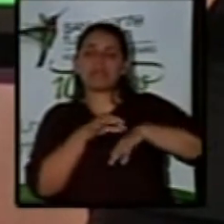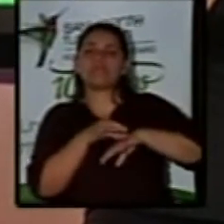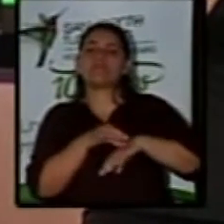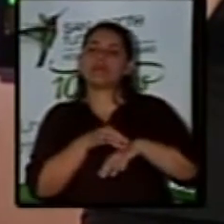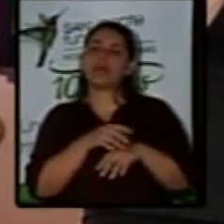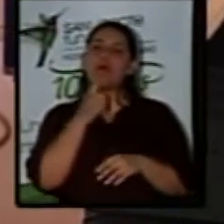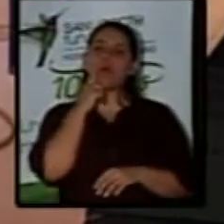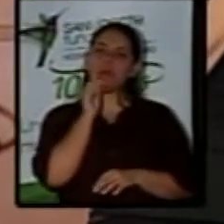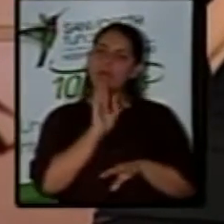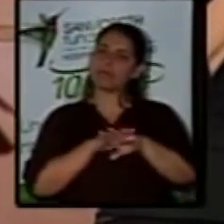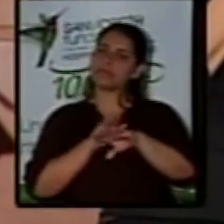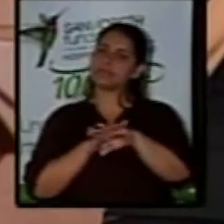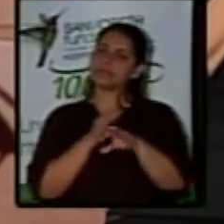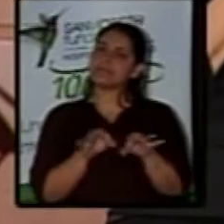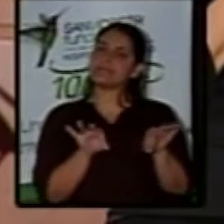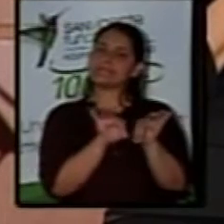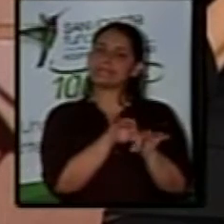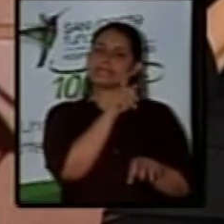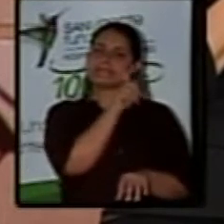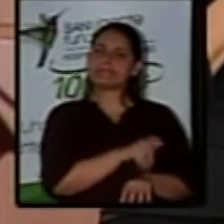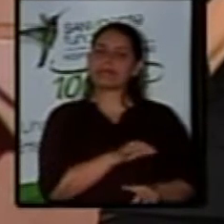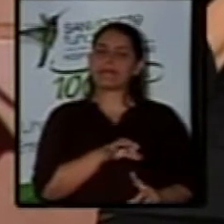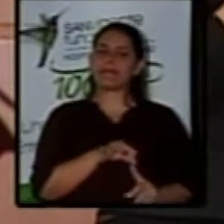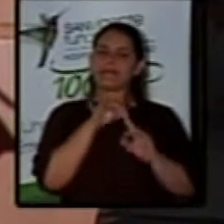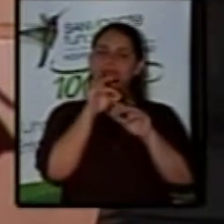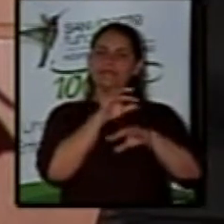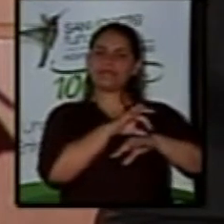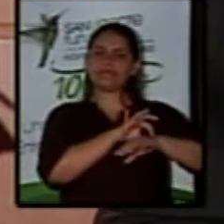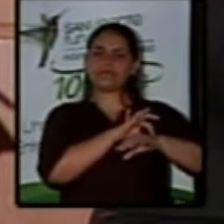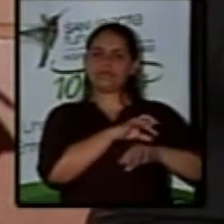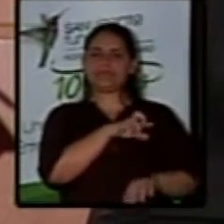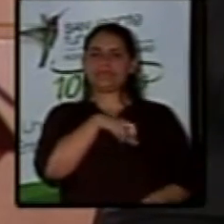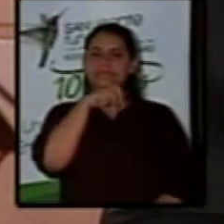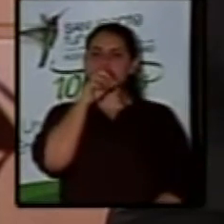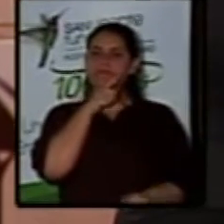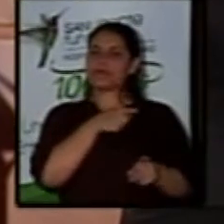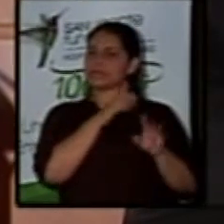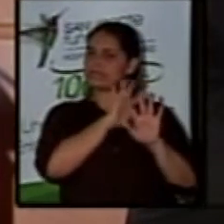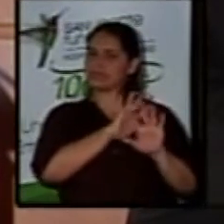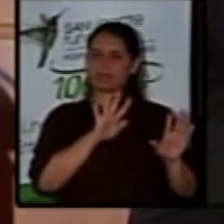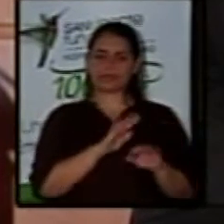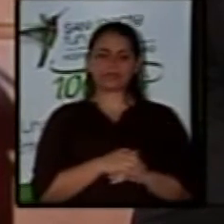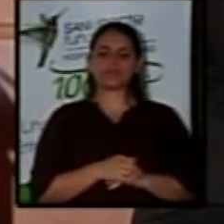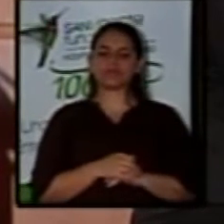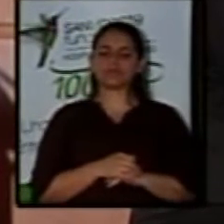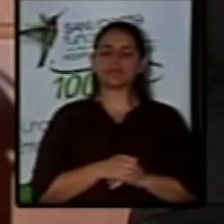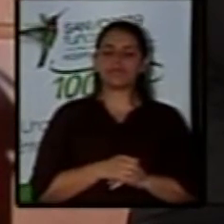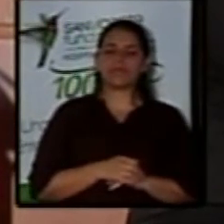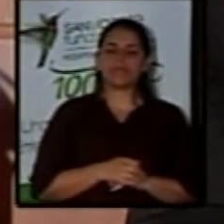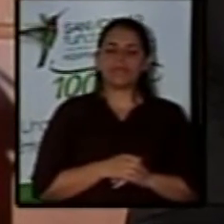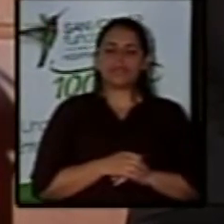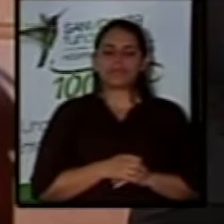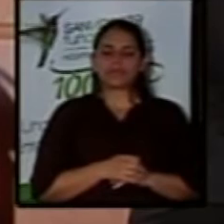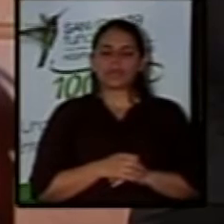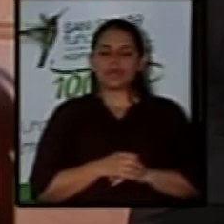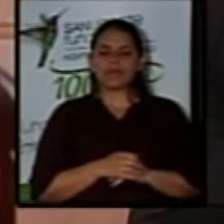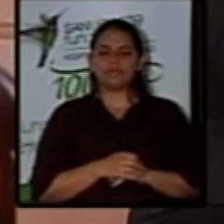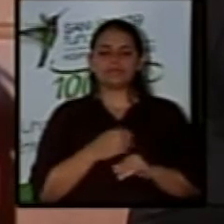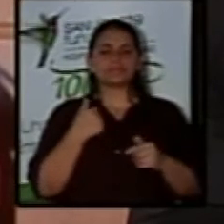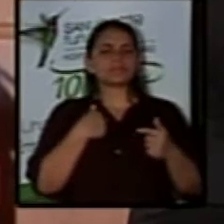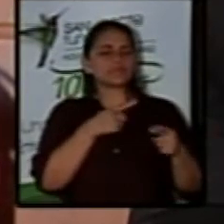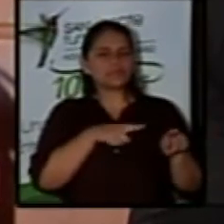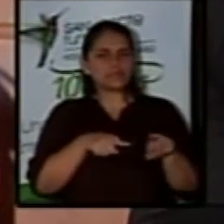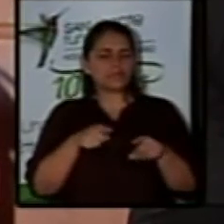que se inyectan. Entonces siempre tiene que ser bajo supervisión médica y personal que esté entrenado. Si el paciente tiene